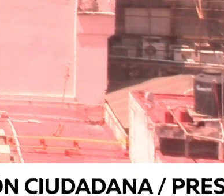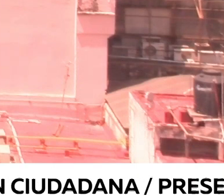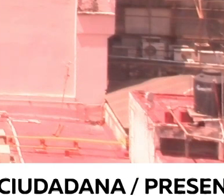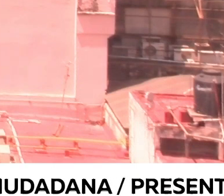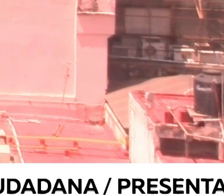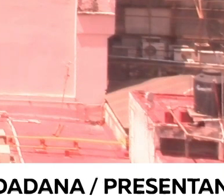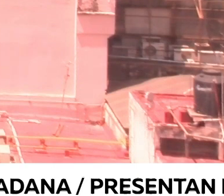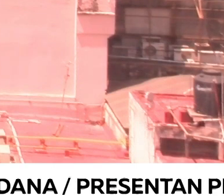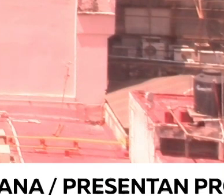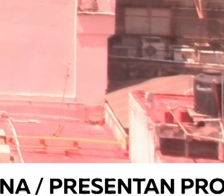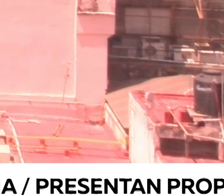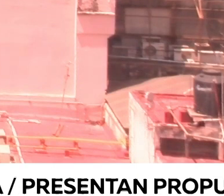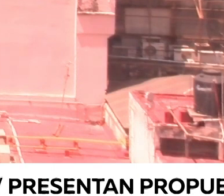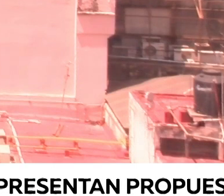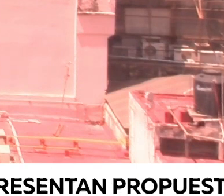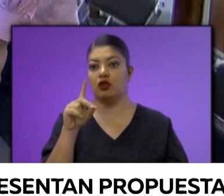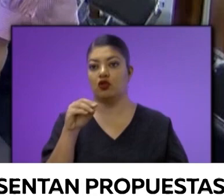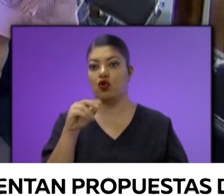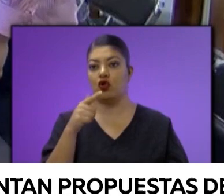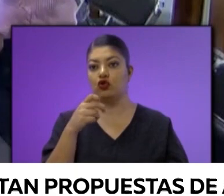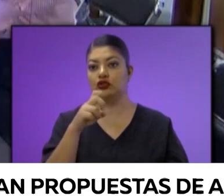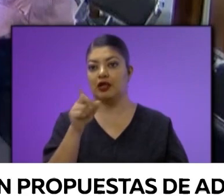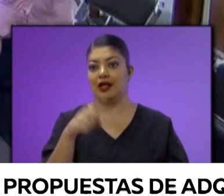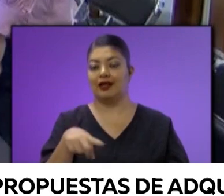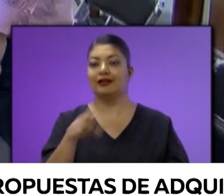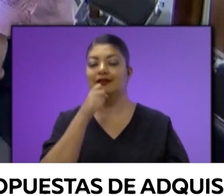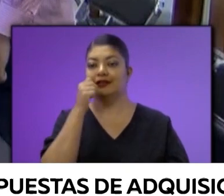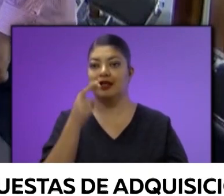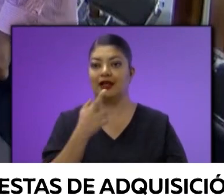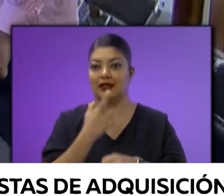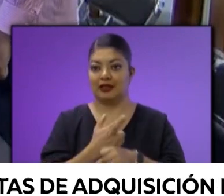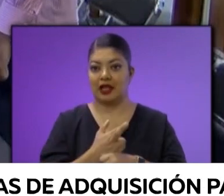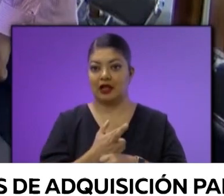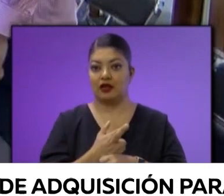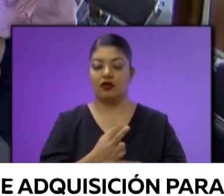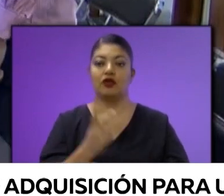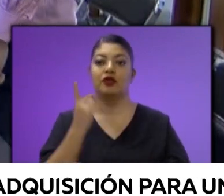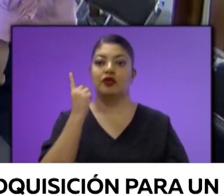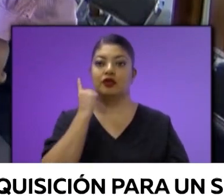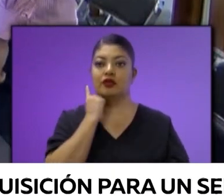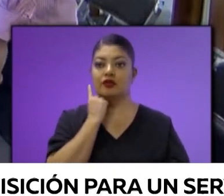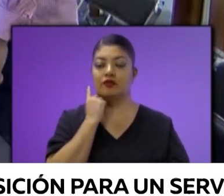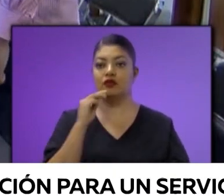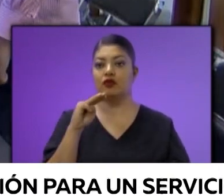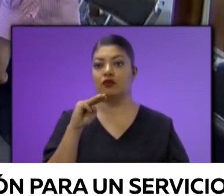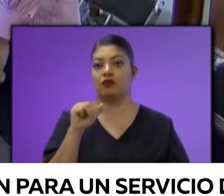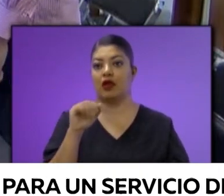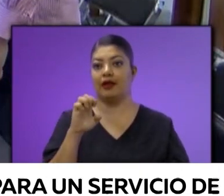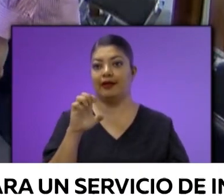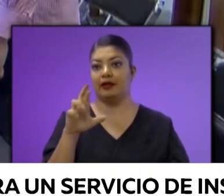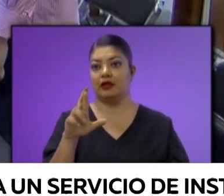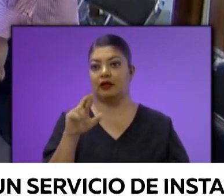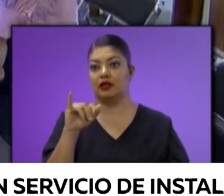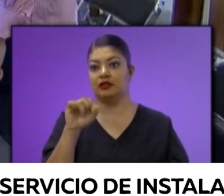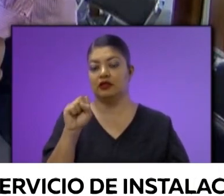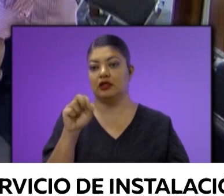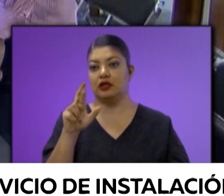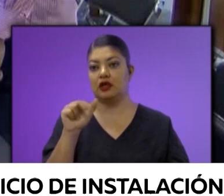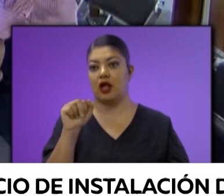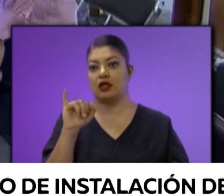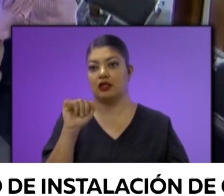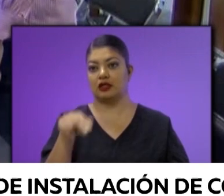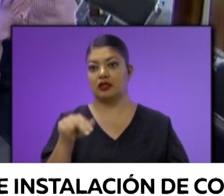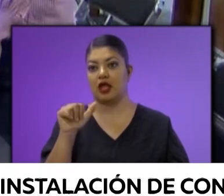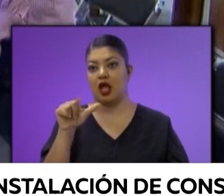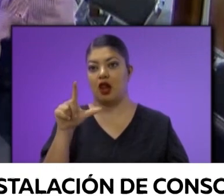comisiones. Aquí la información. En la Comisión de Movilidad y Transporte se integran Matilde Estefanía Tejada Barragán como presidenta, porque Eduardo